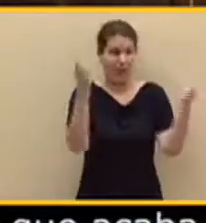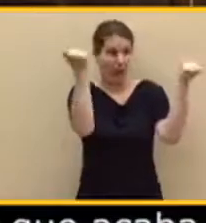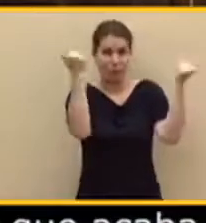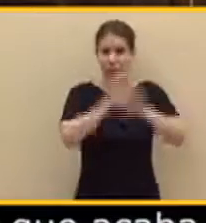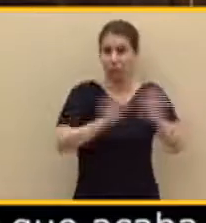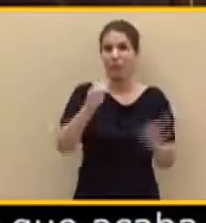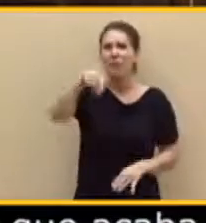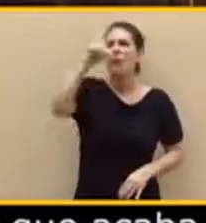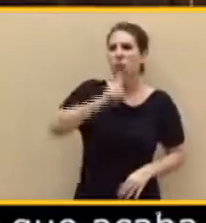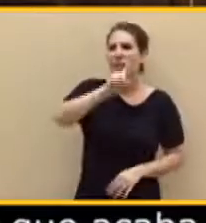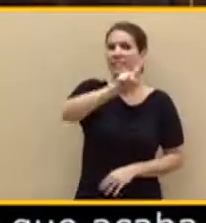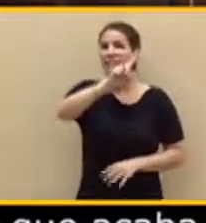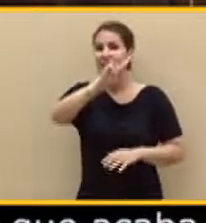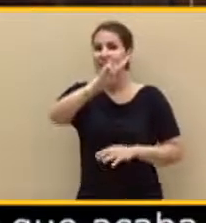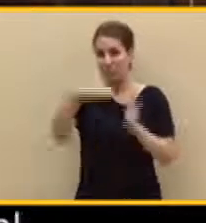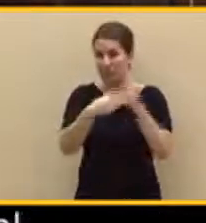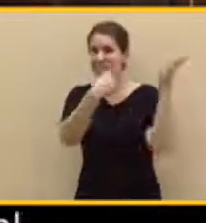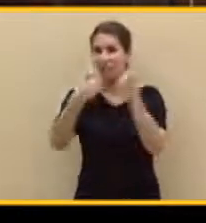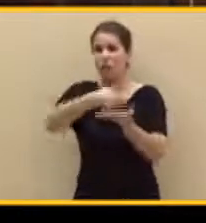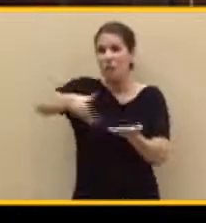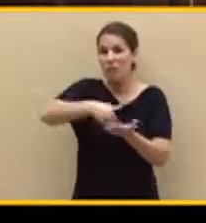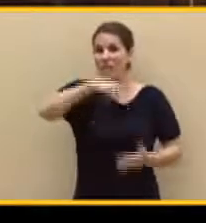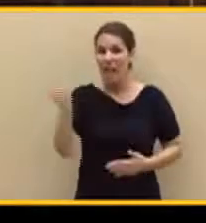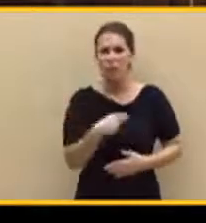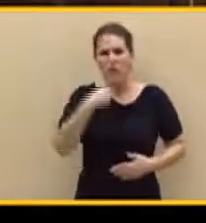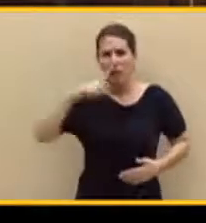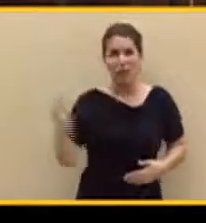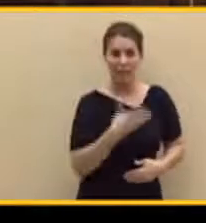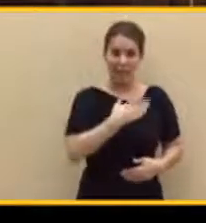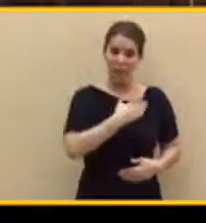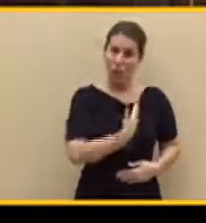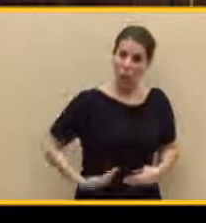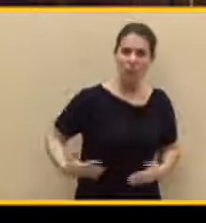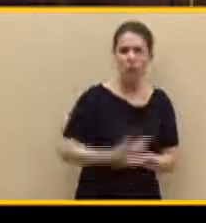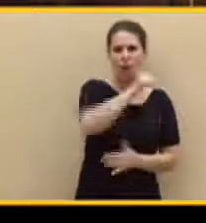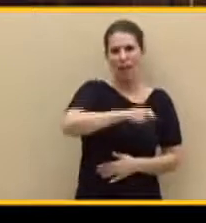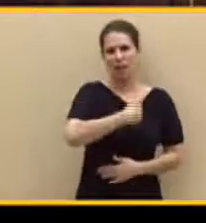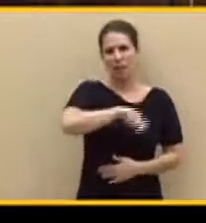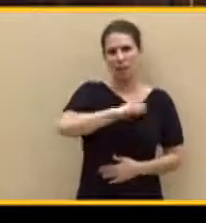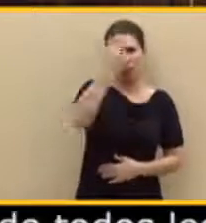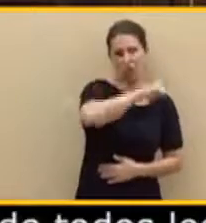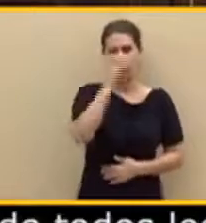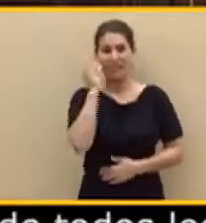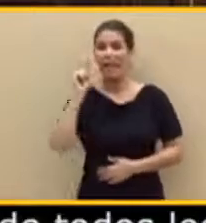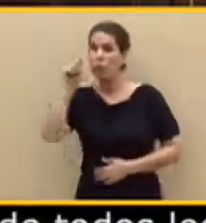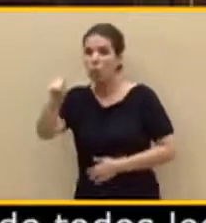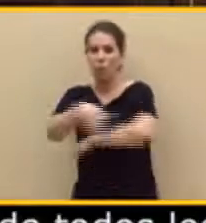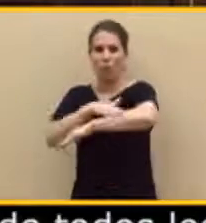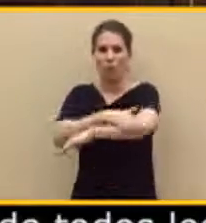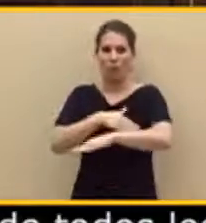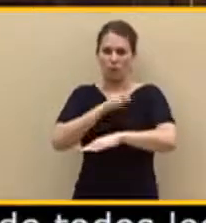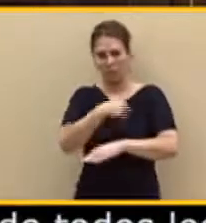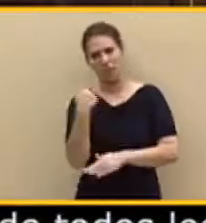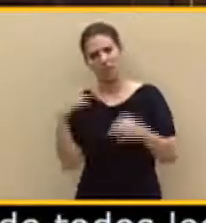3.600 millones de euros de todos los españoles y de todas las españolas que sus gobiernos y los del Partido Socialista han perdonado,